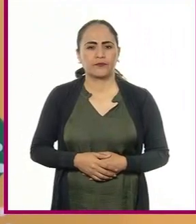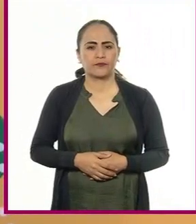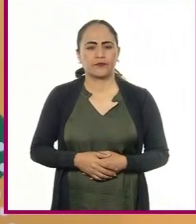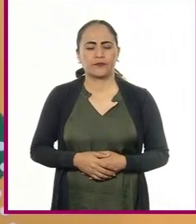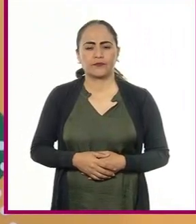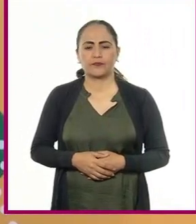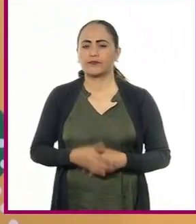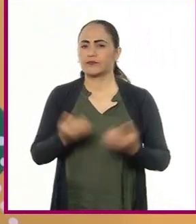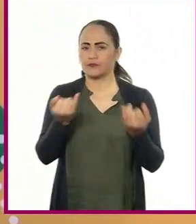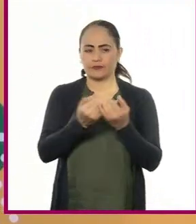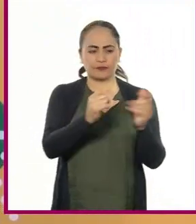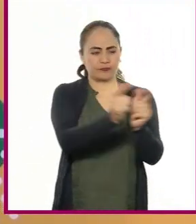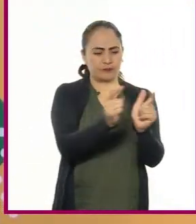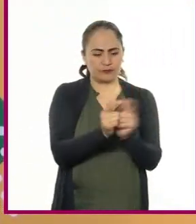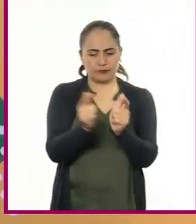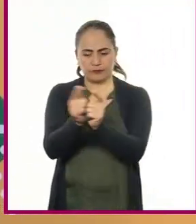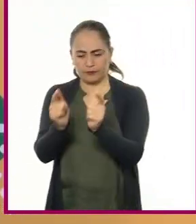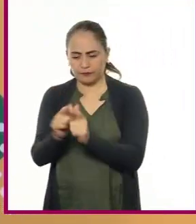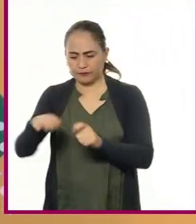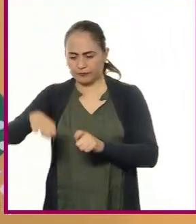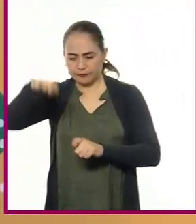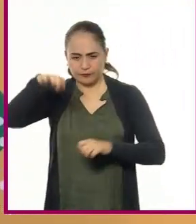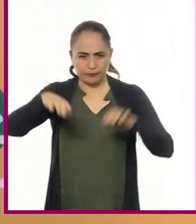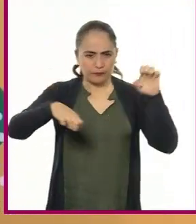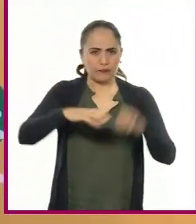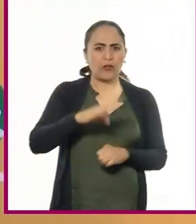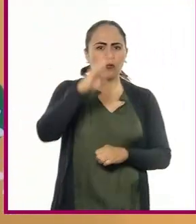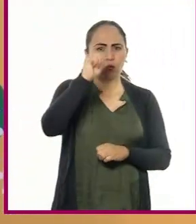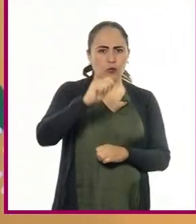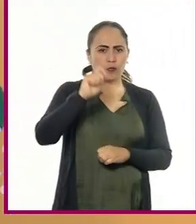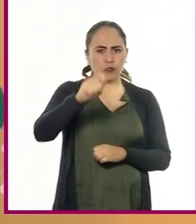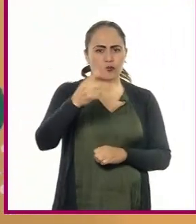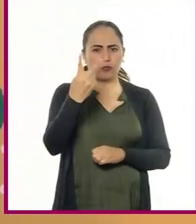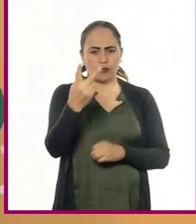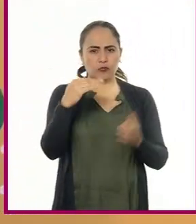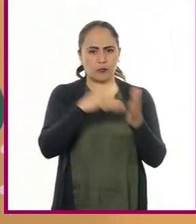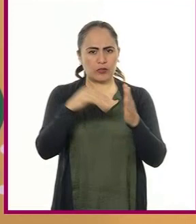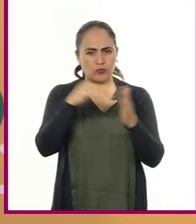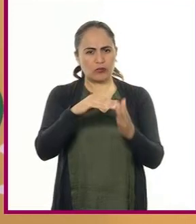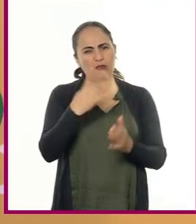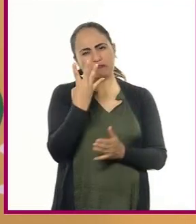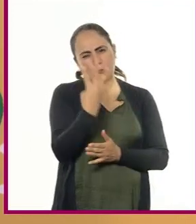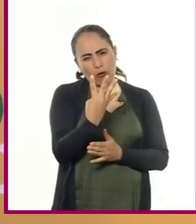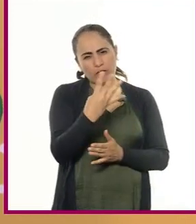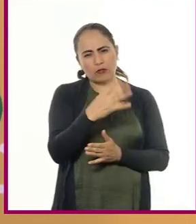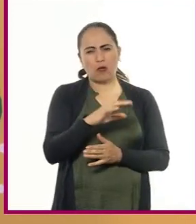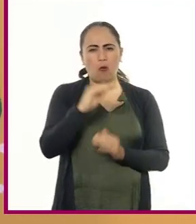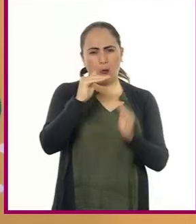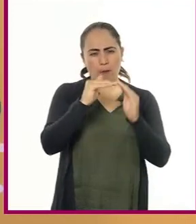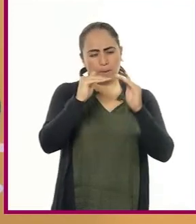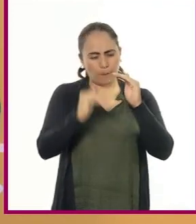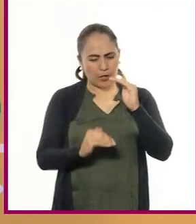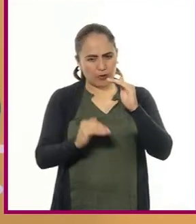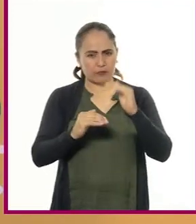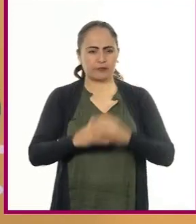Asimismo, por grupos de edad, 9.2 millones tienen 4 años o menos.